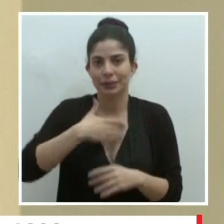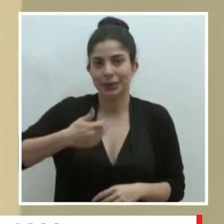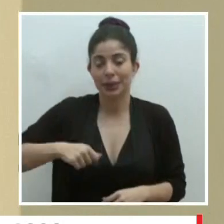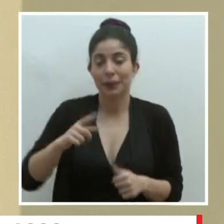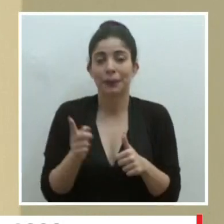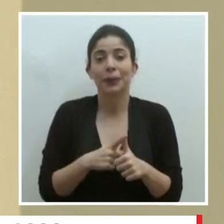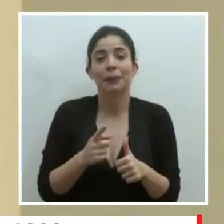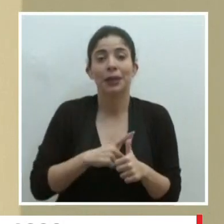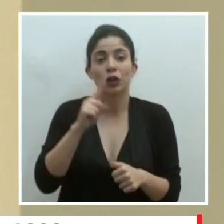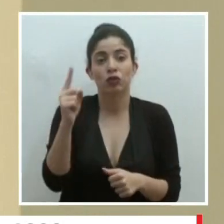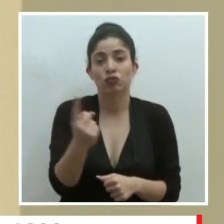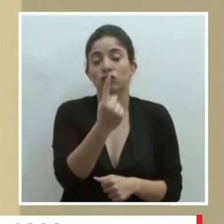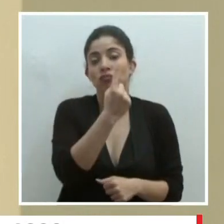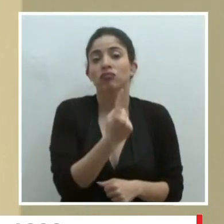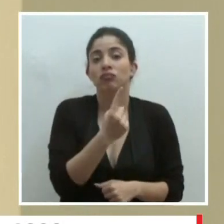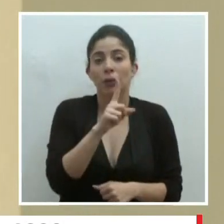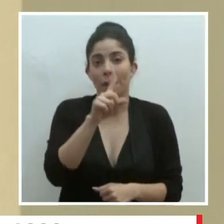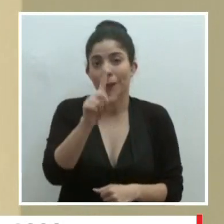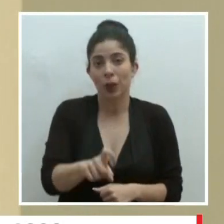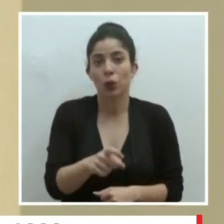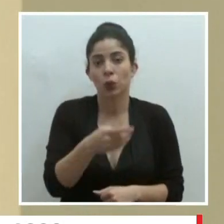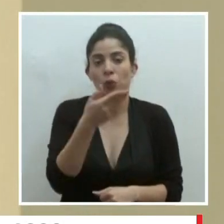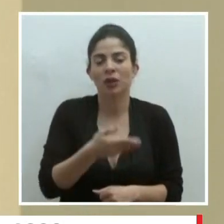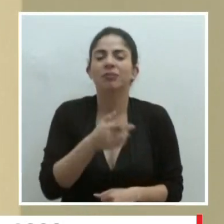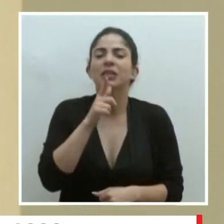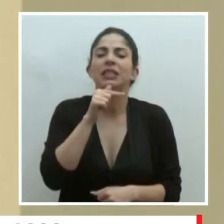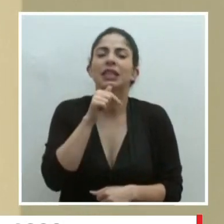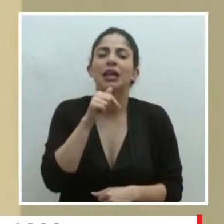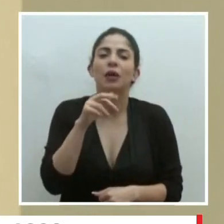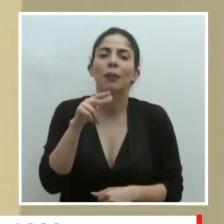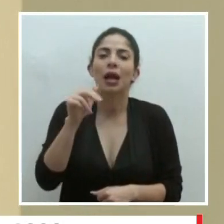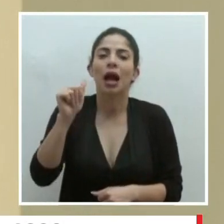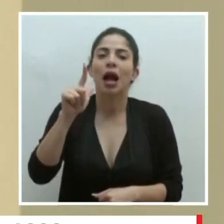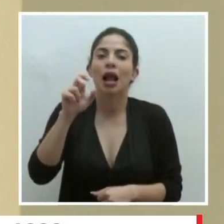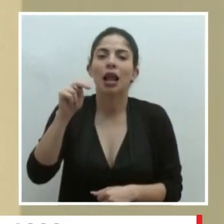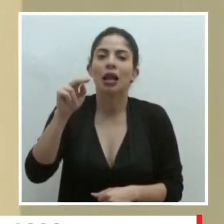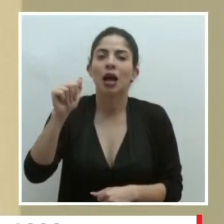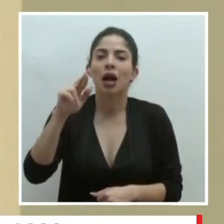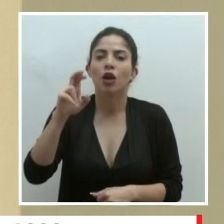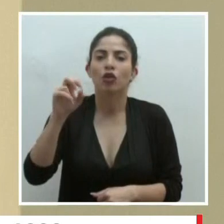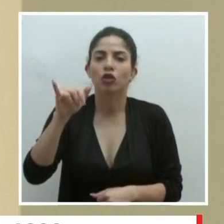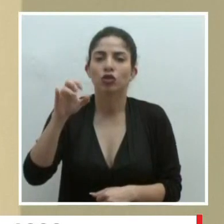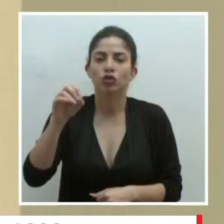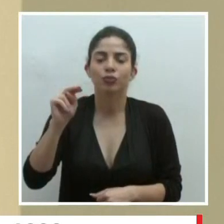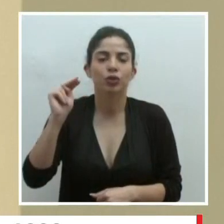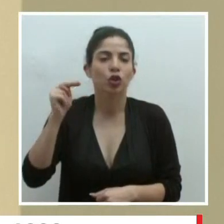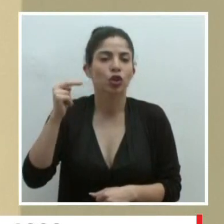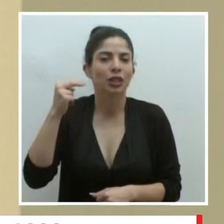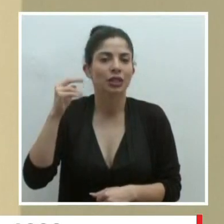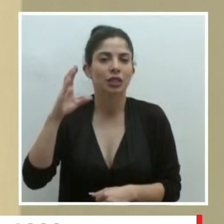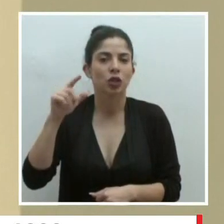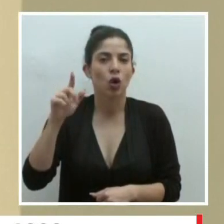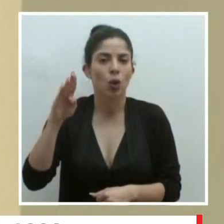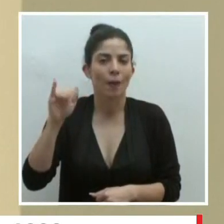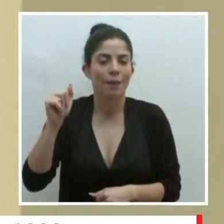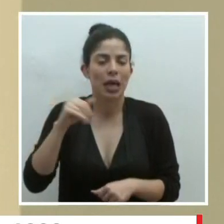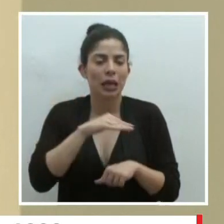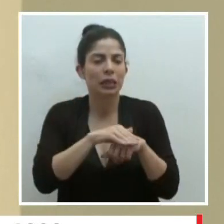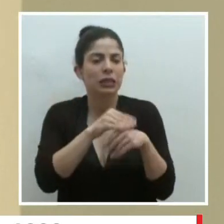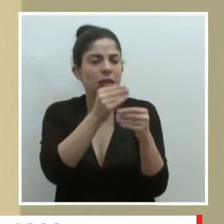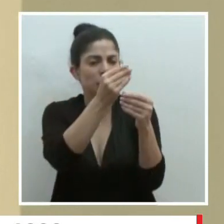primer colega en realizar sus consultas es el colega Alan Arroyo de Noticias Colombia. Por favor, Alan, indicar